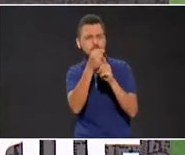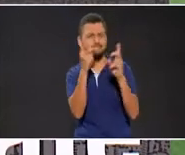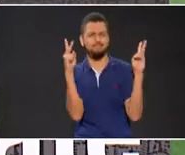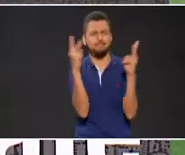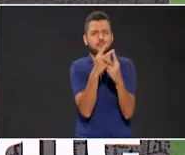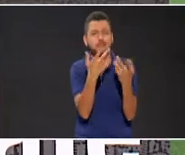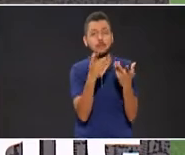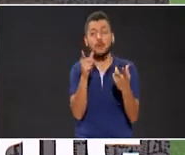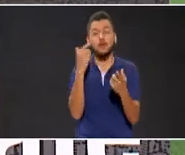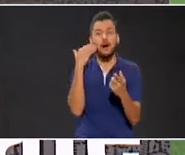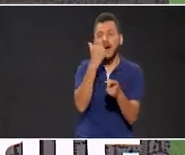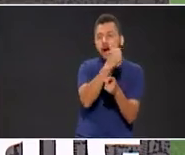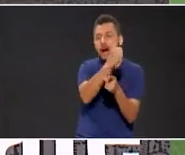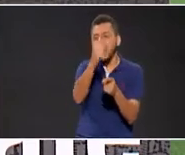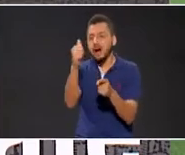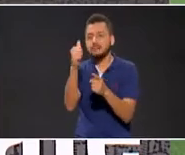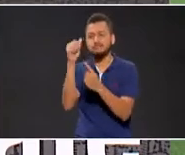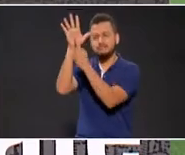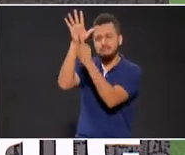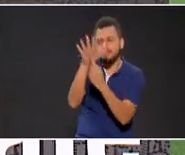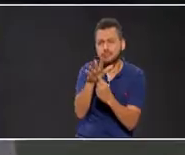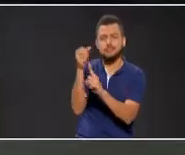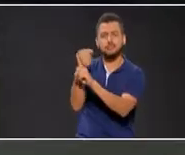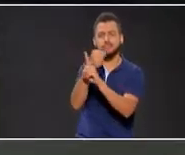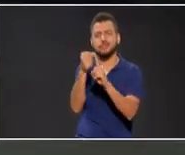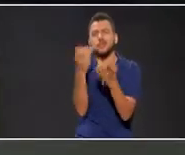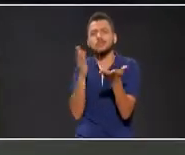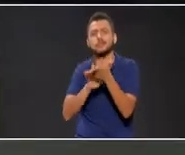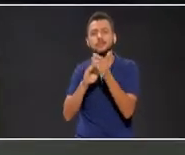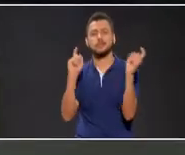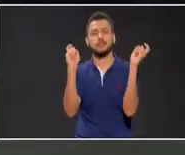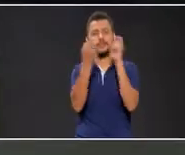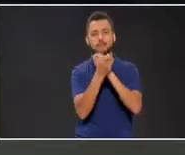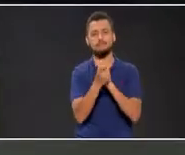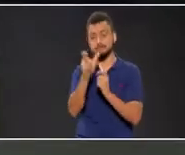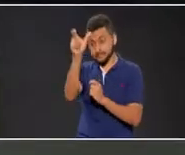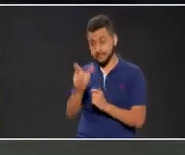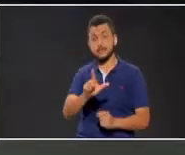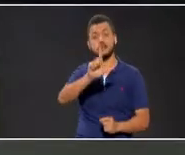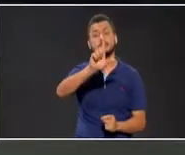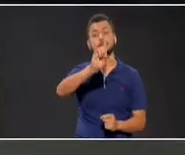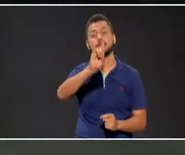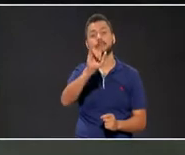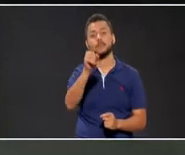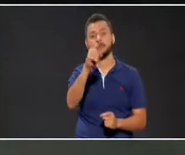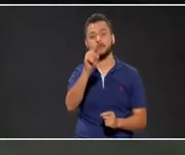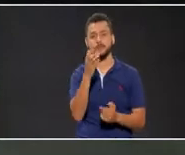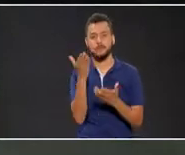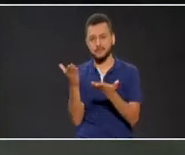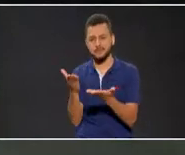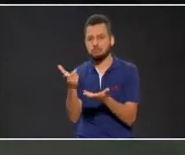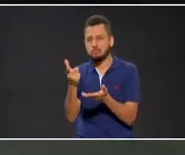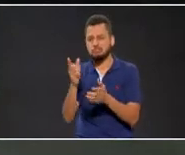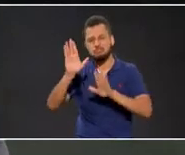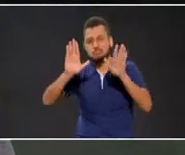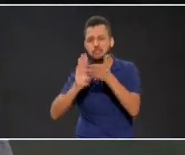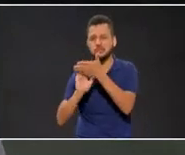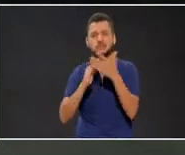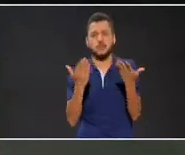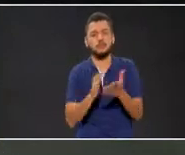que la arranca luís guillermo hoyos por favor la violencia contra la mujer y del hogar